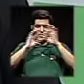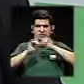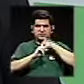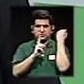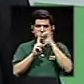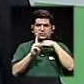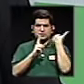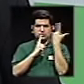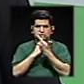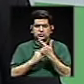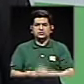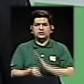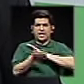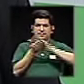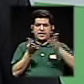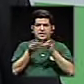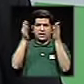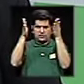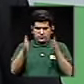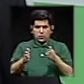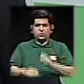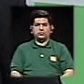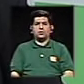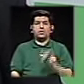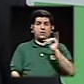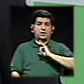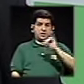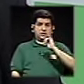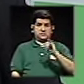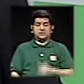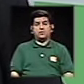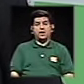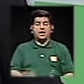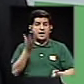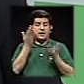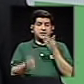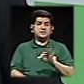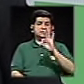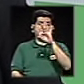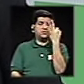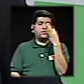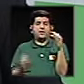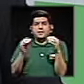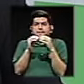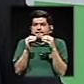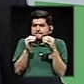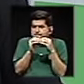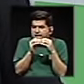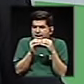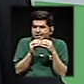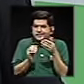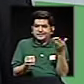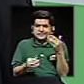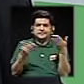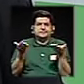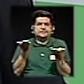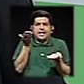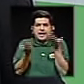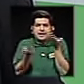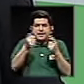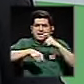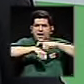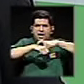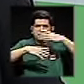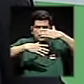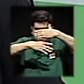condiciones sociales más dignas de los productores de igual que que con formas más más equilibradas a la hora